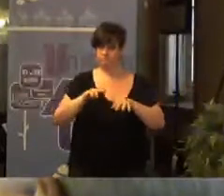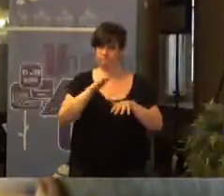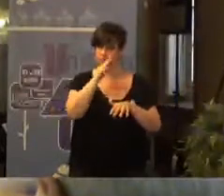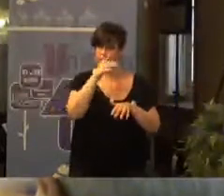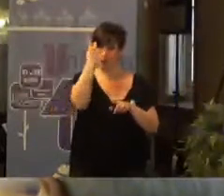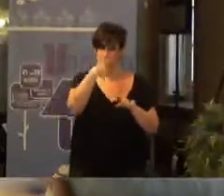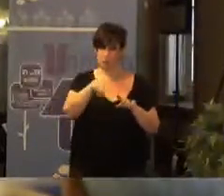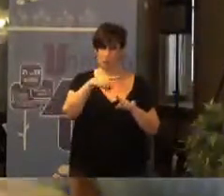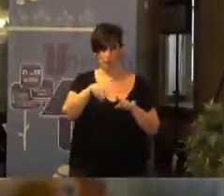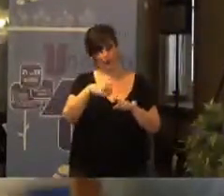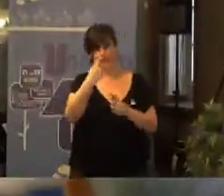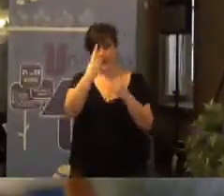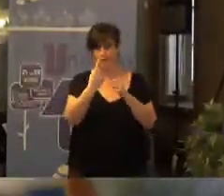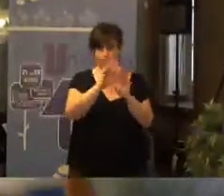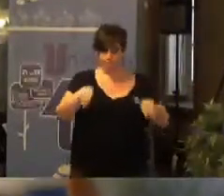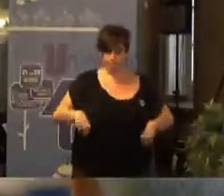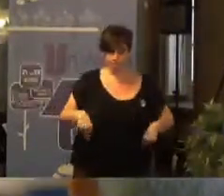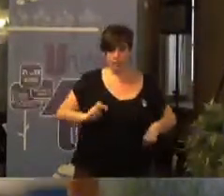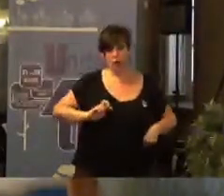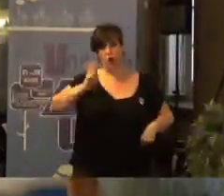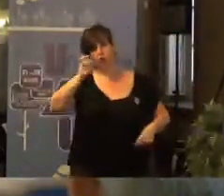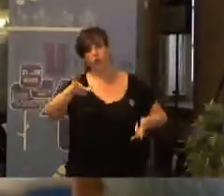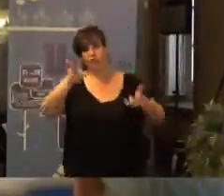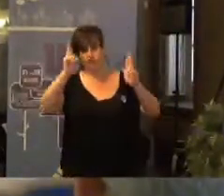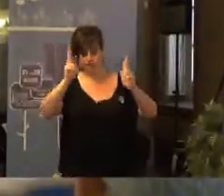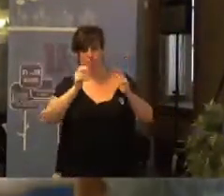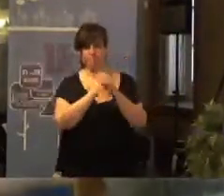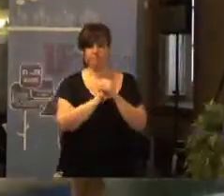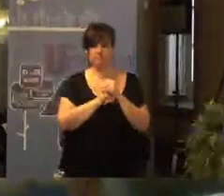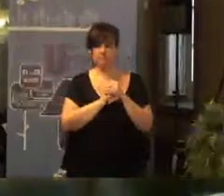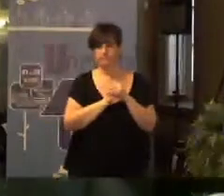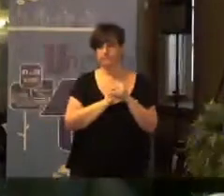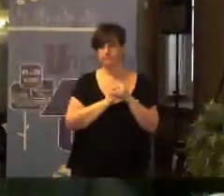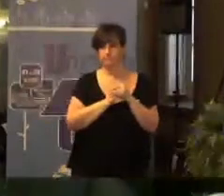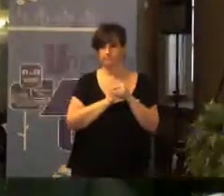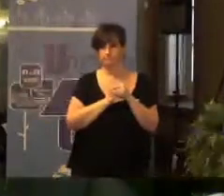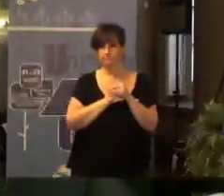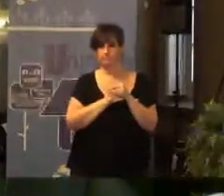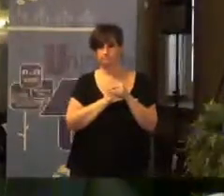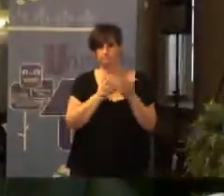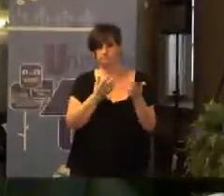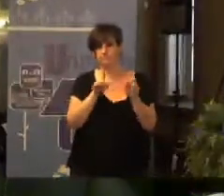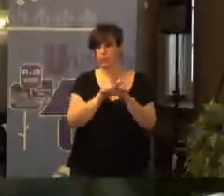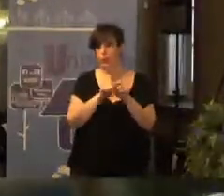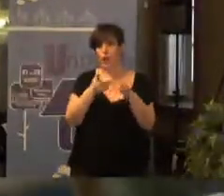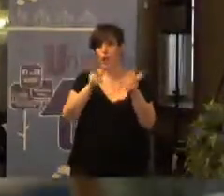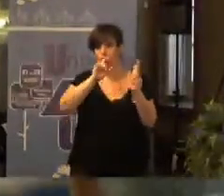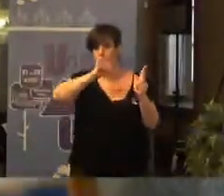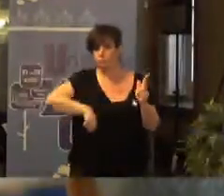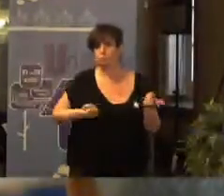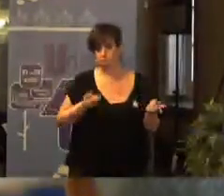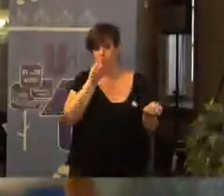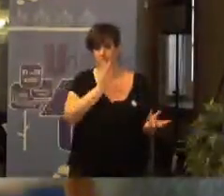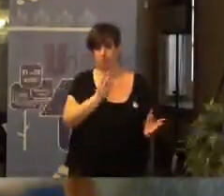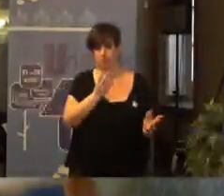veces acratoide, porque unha cousa que sexa libertario e outra cousa que sexa acratoide, o libertario váleme, porque son as dúas grandes correntes dende a Revolución